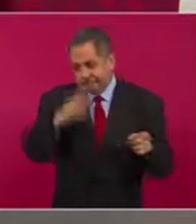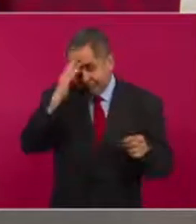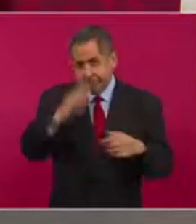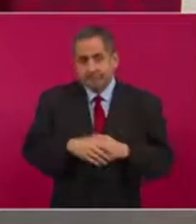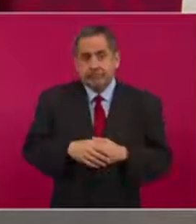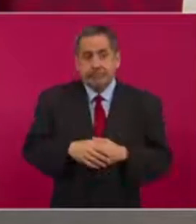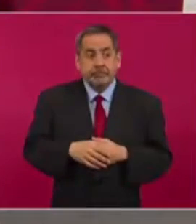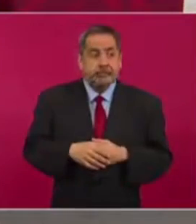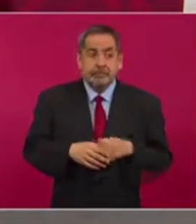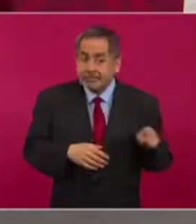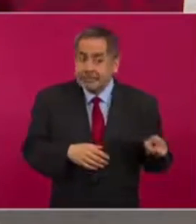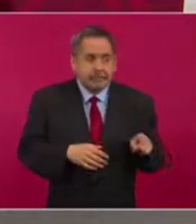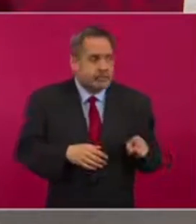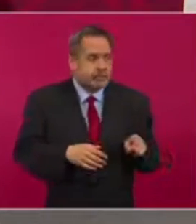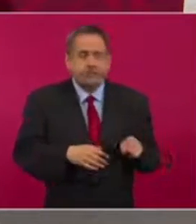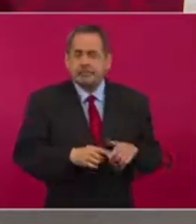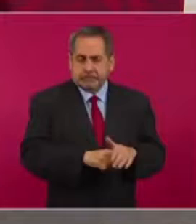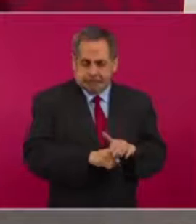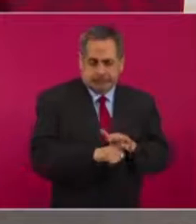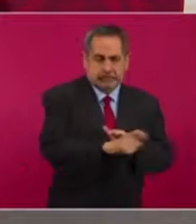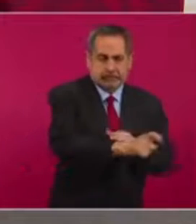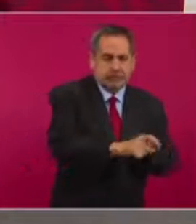Pues les llegaron,